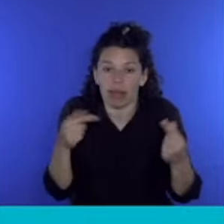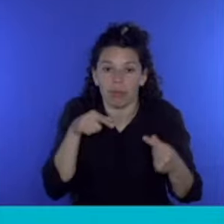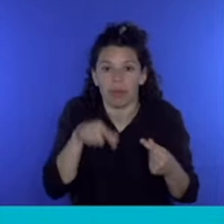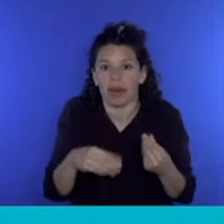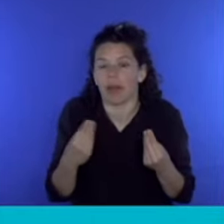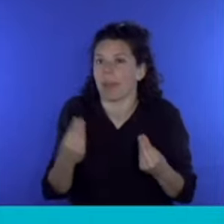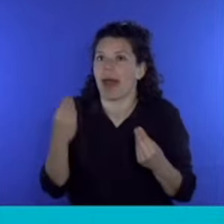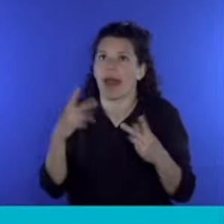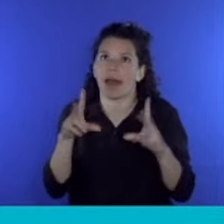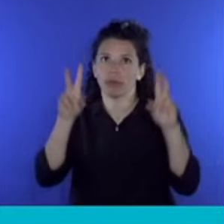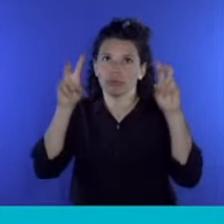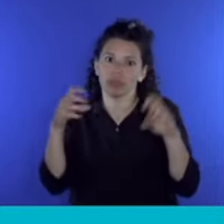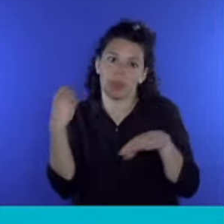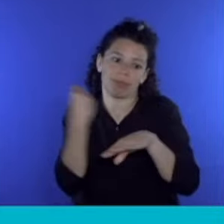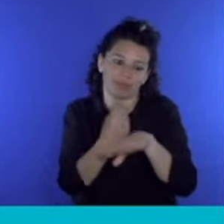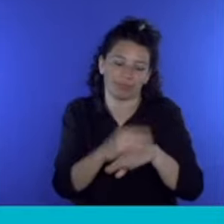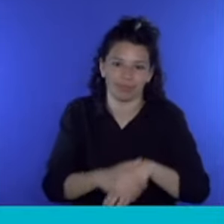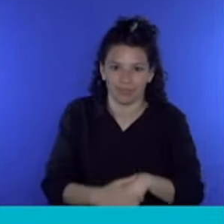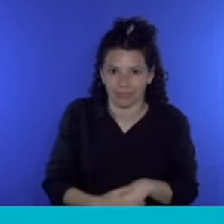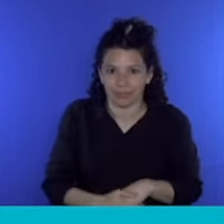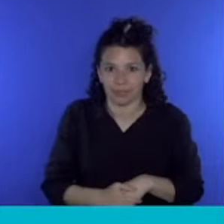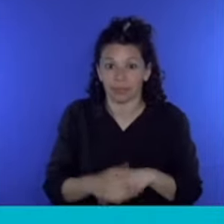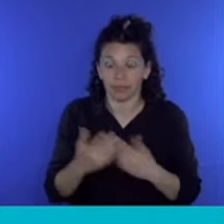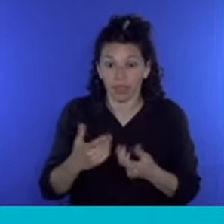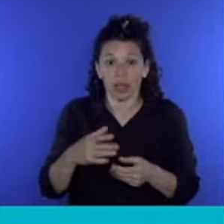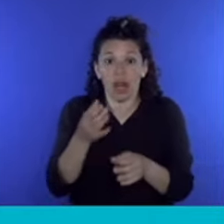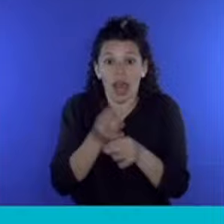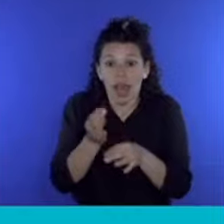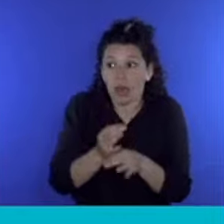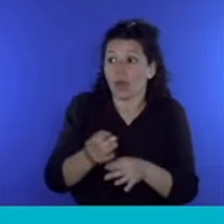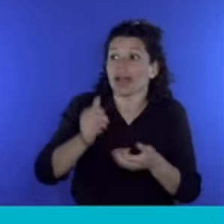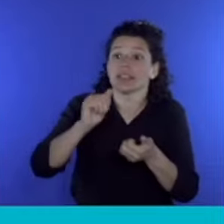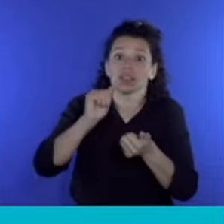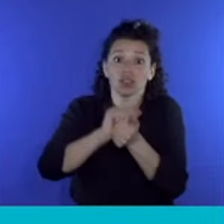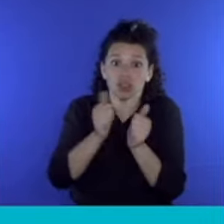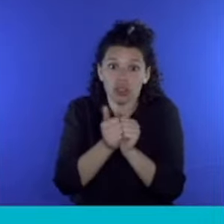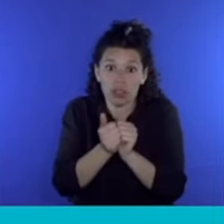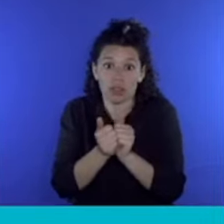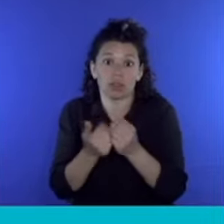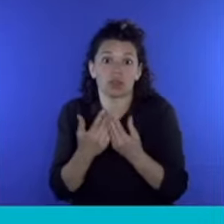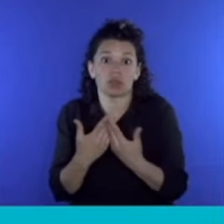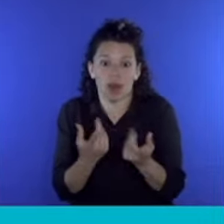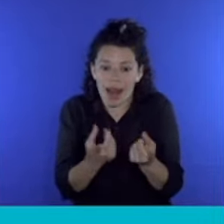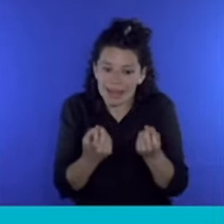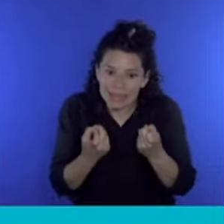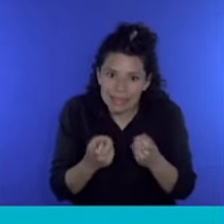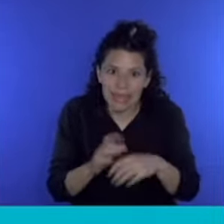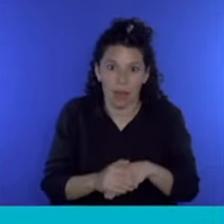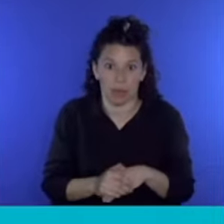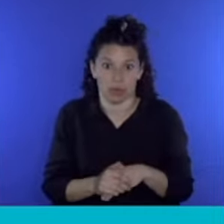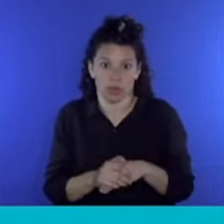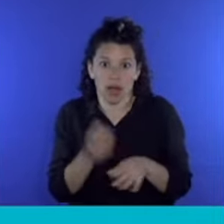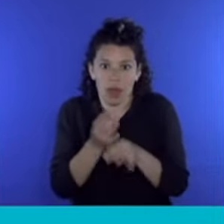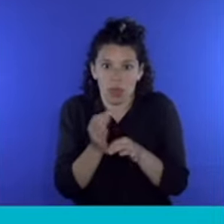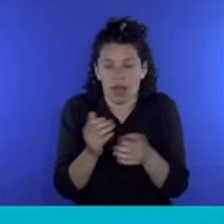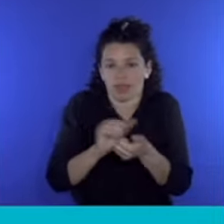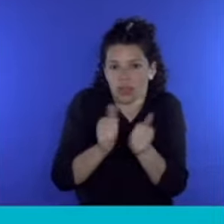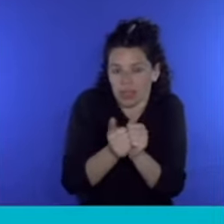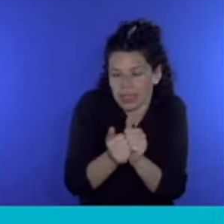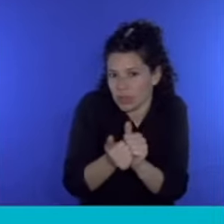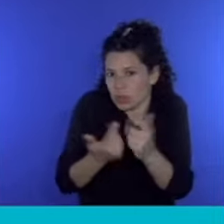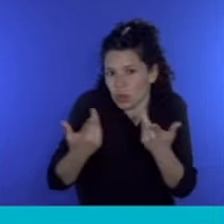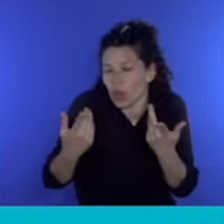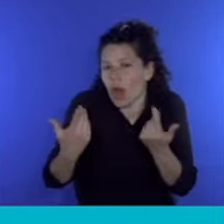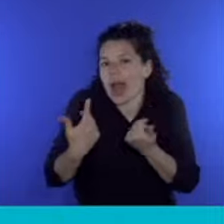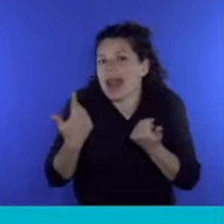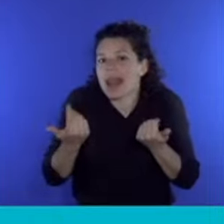tema, pero la educación sexual es necesaria y lógicamente habiendo educación sexual nadie va a enterarse de nada a los